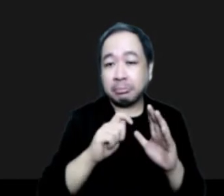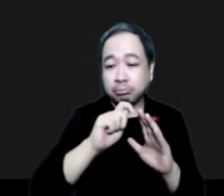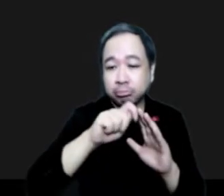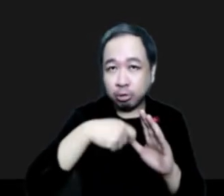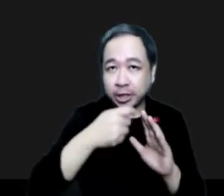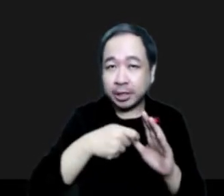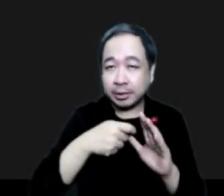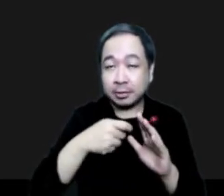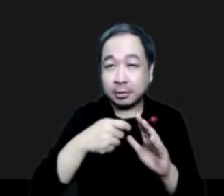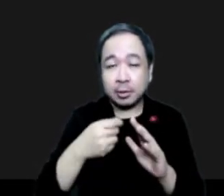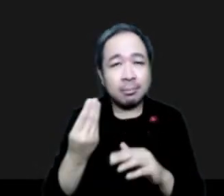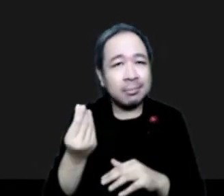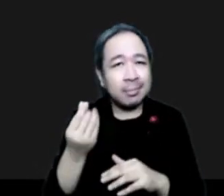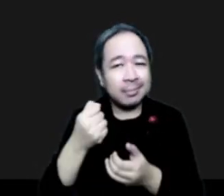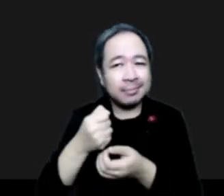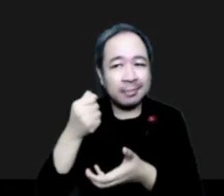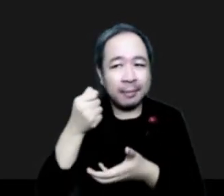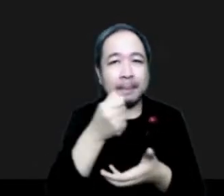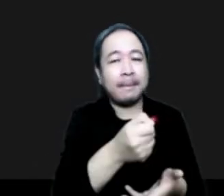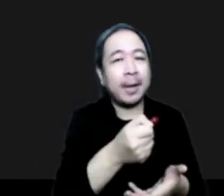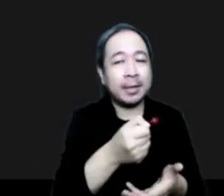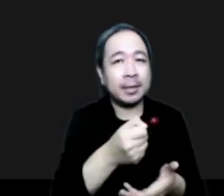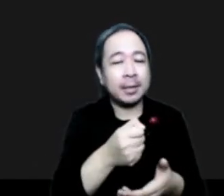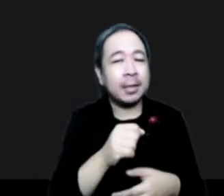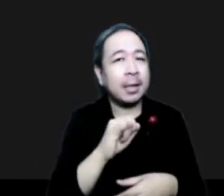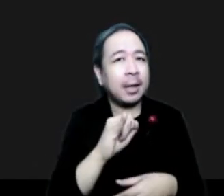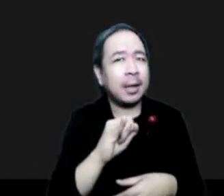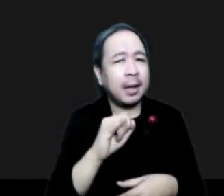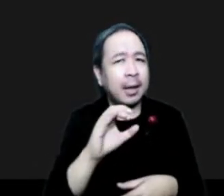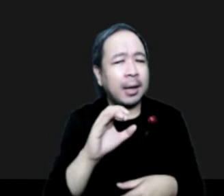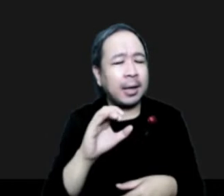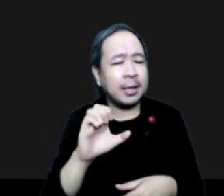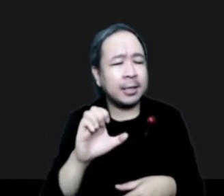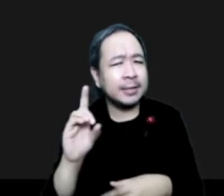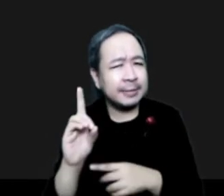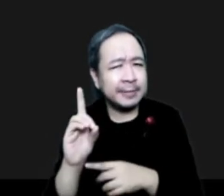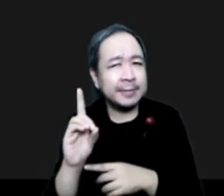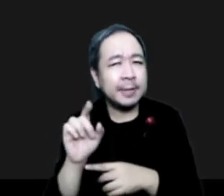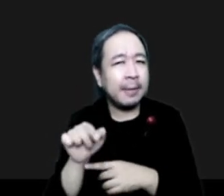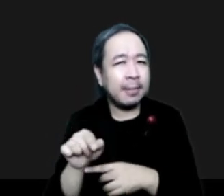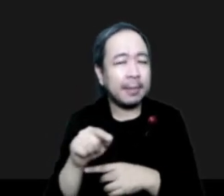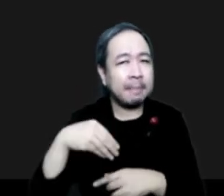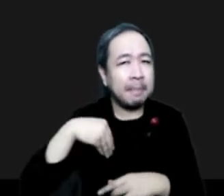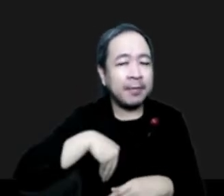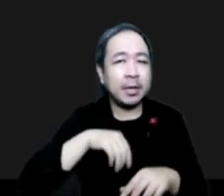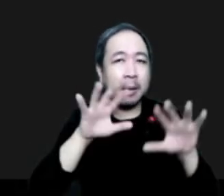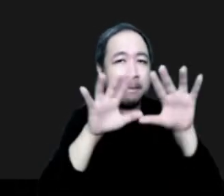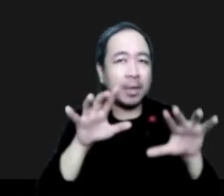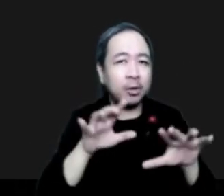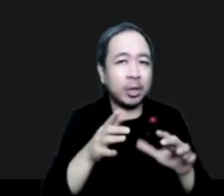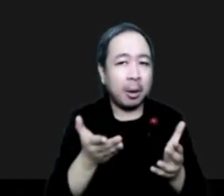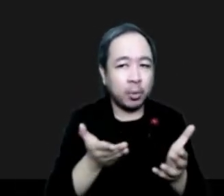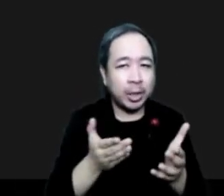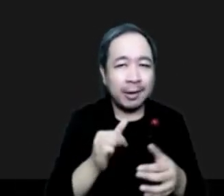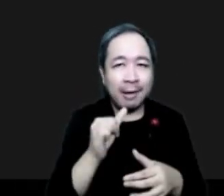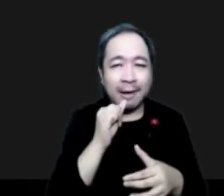AECID y los beneficiarios son los servicios meteorológicos e hidrológicos de la región centroamericana. Y el objetivo